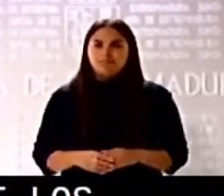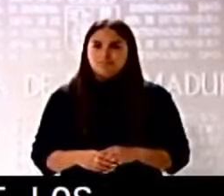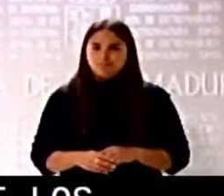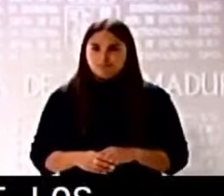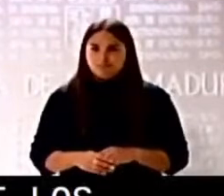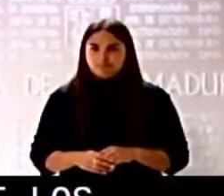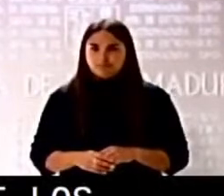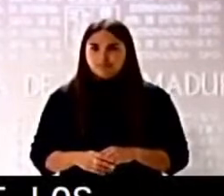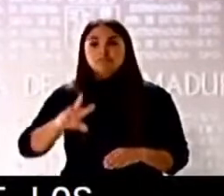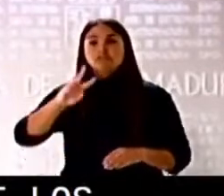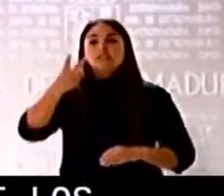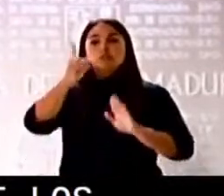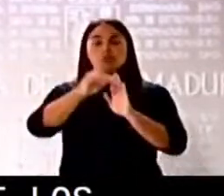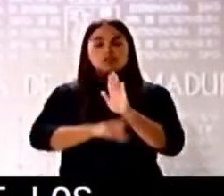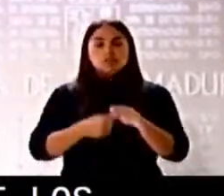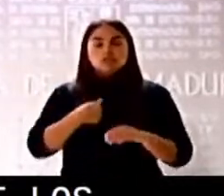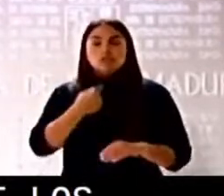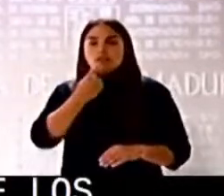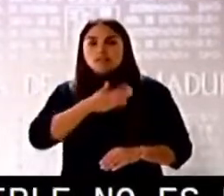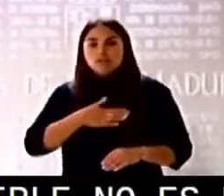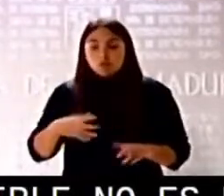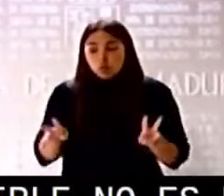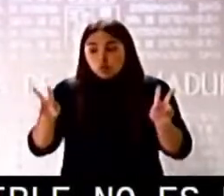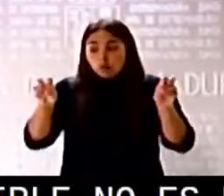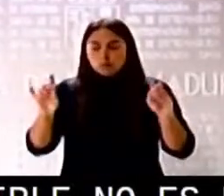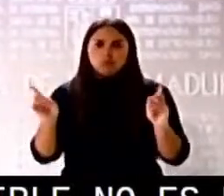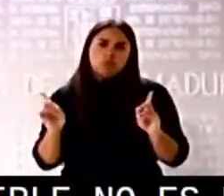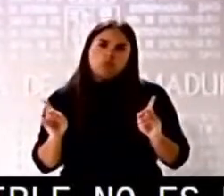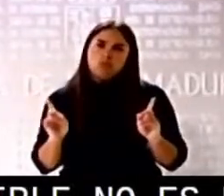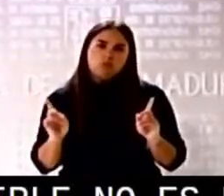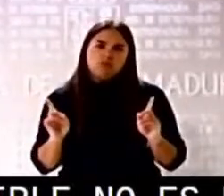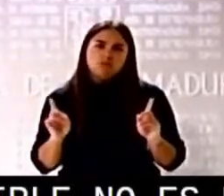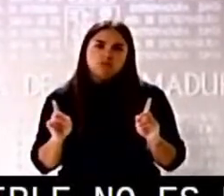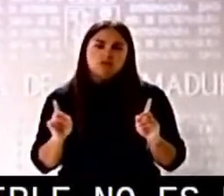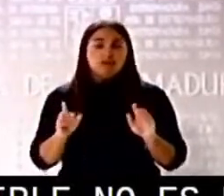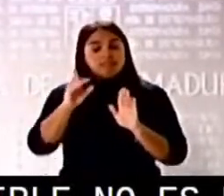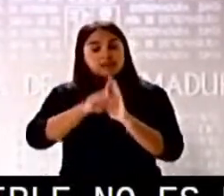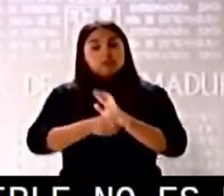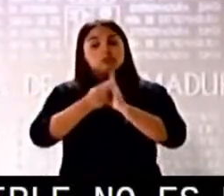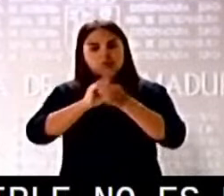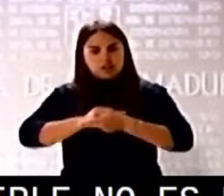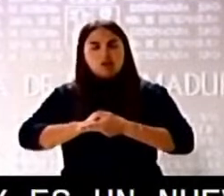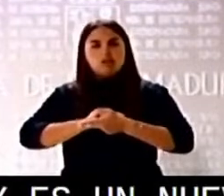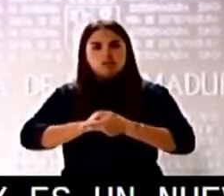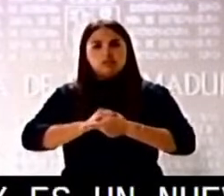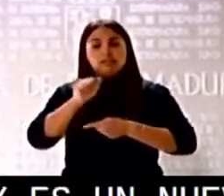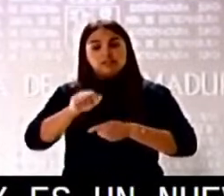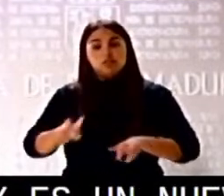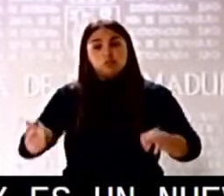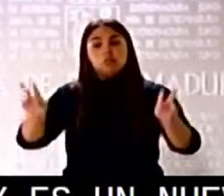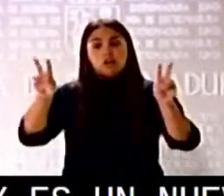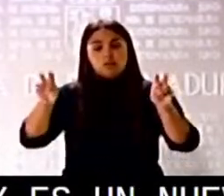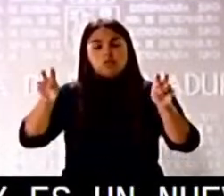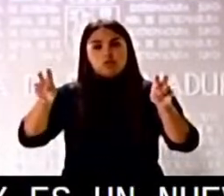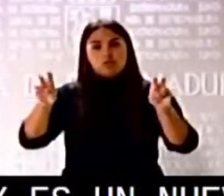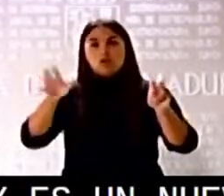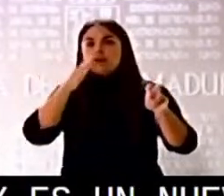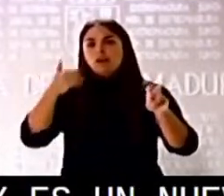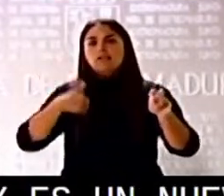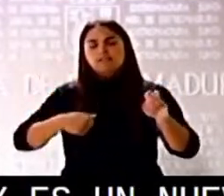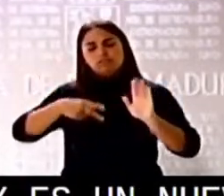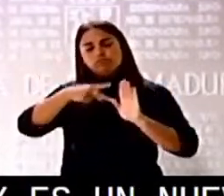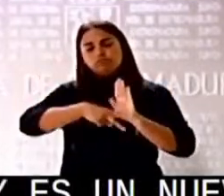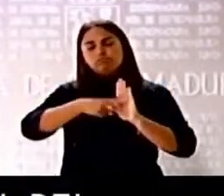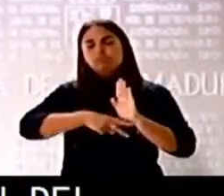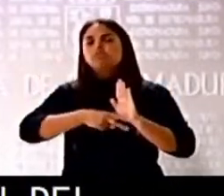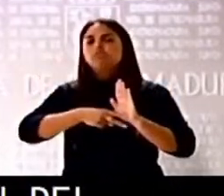El segundo decreto que quiero decirles no es un decreto nuevo, es un decreto modificado y es un nuevo decreto por el que se regula la admisión